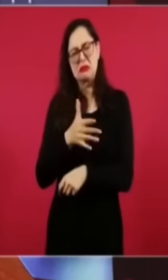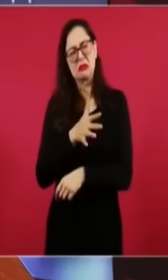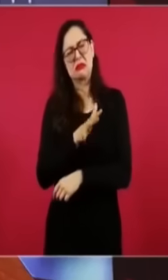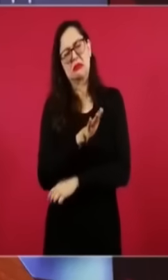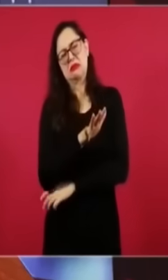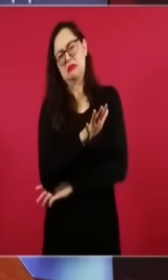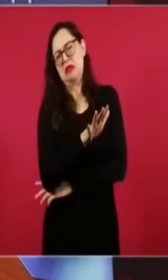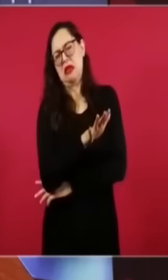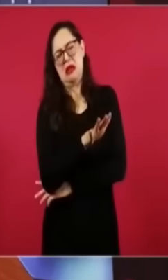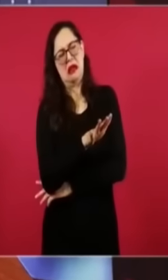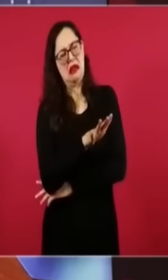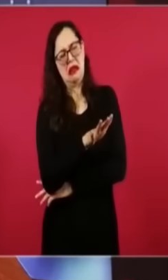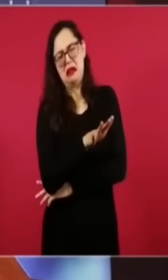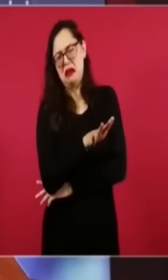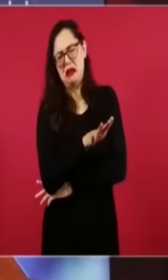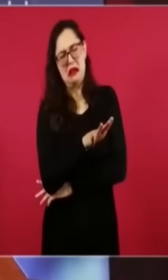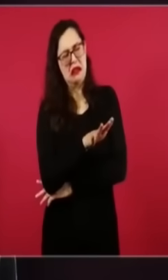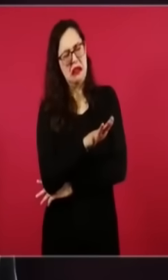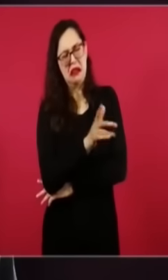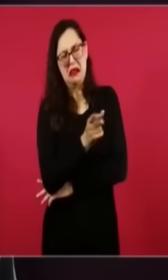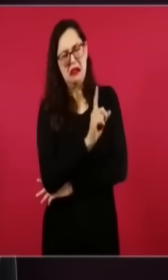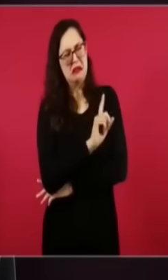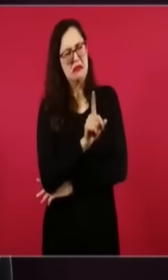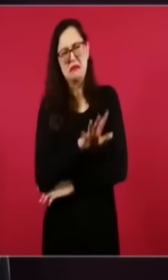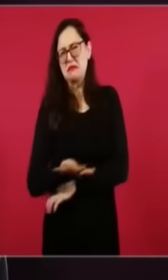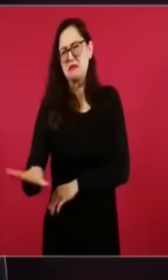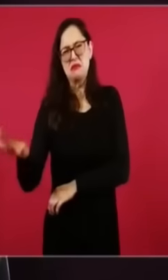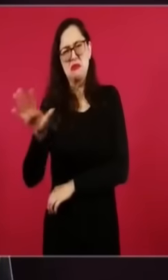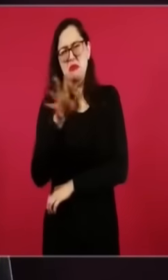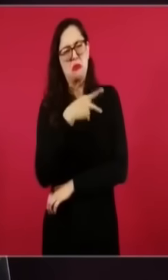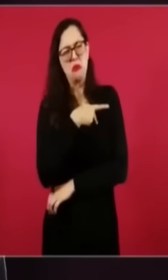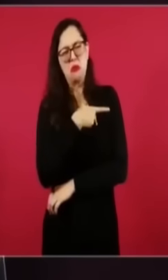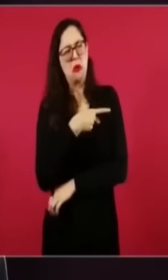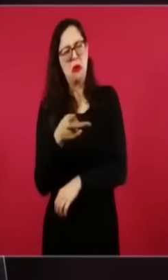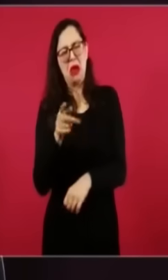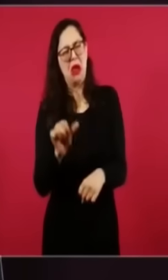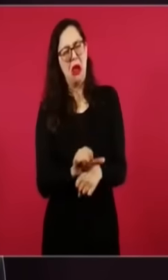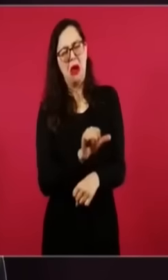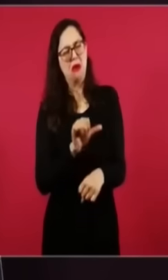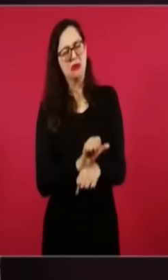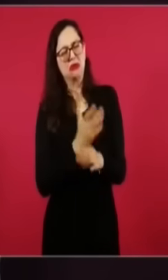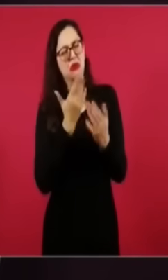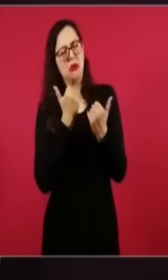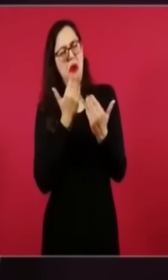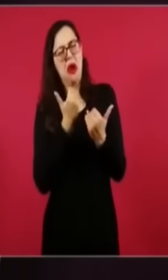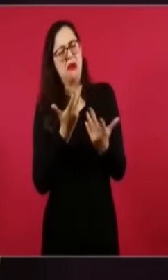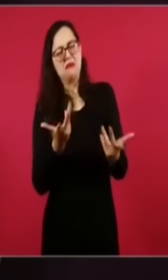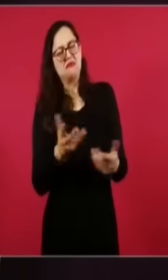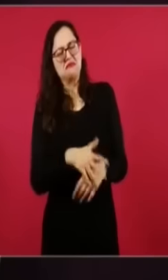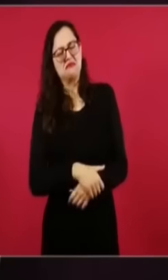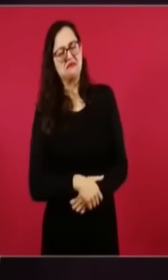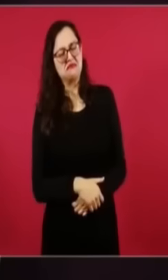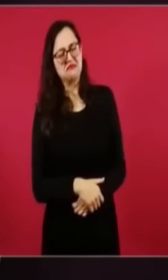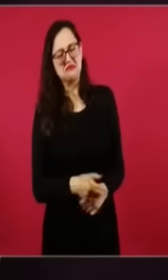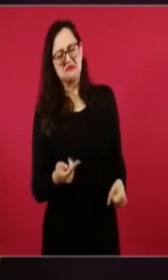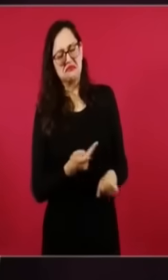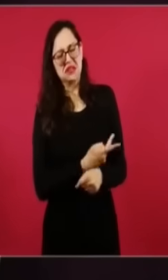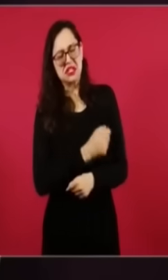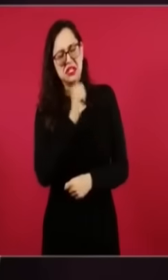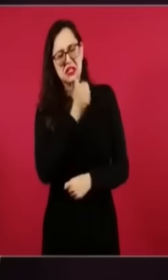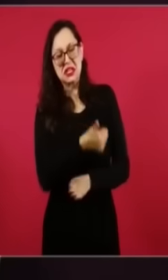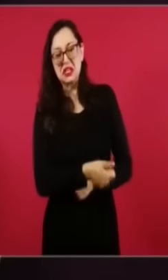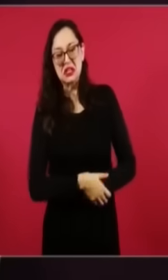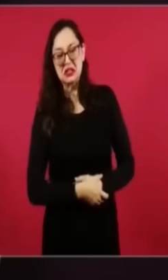Hacienda, de que no, porque la gente, la mayoría de los mexicanos, no tenía carros.